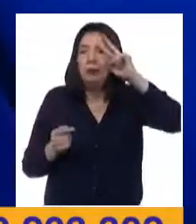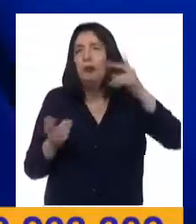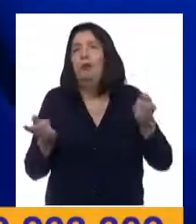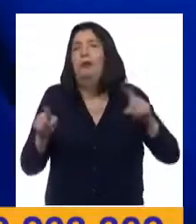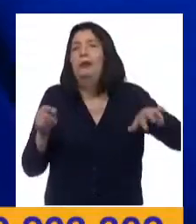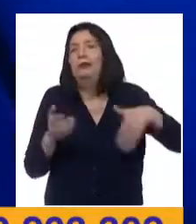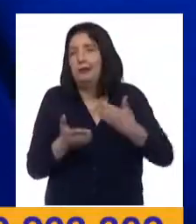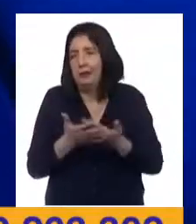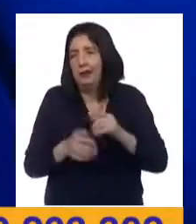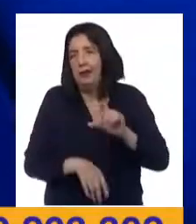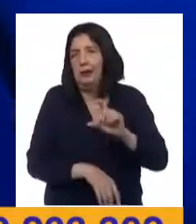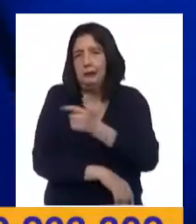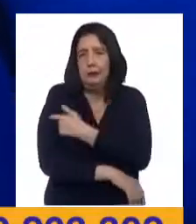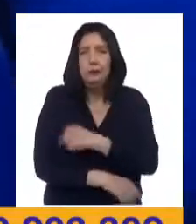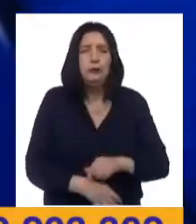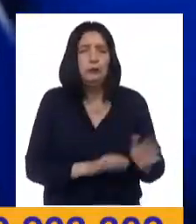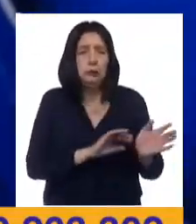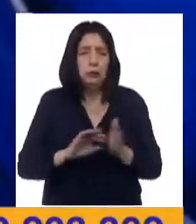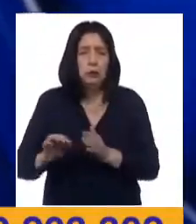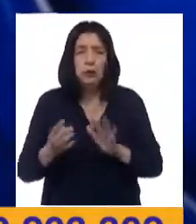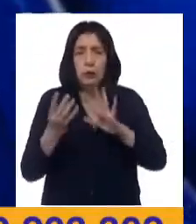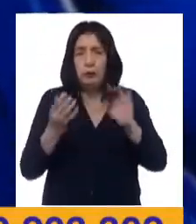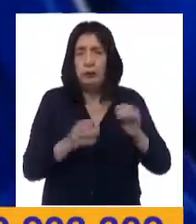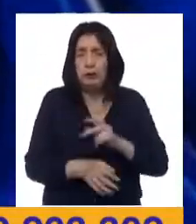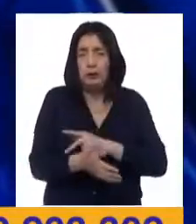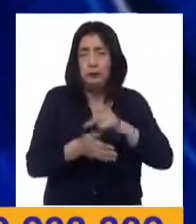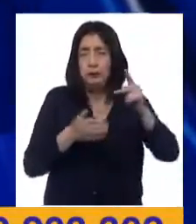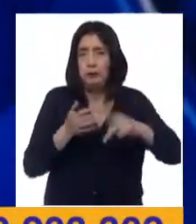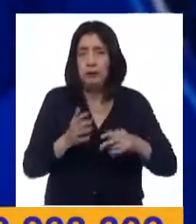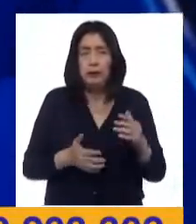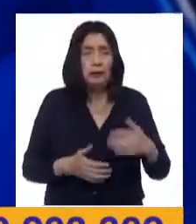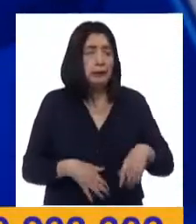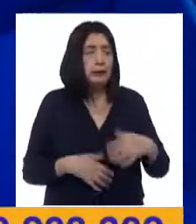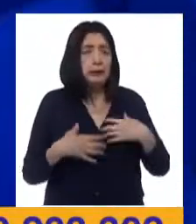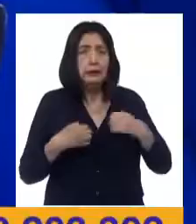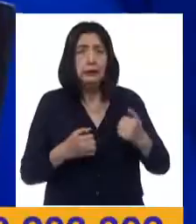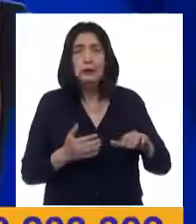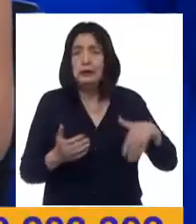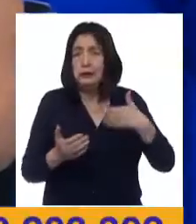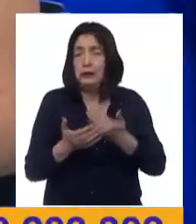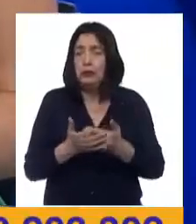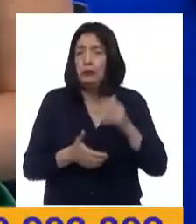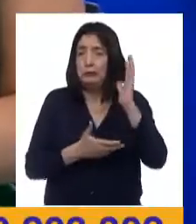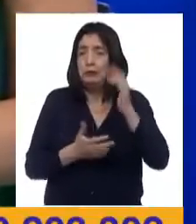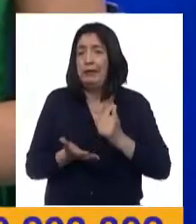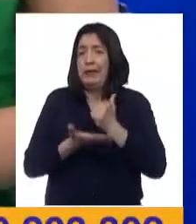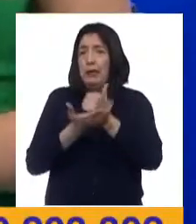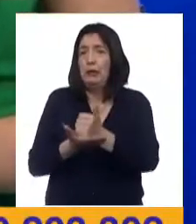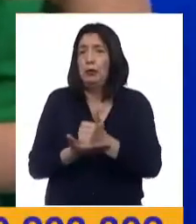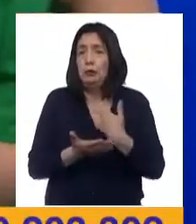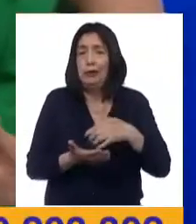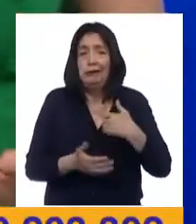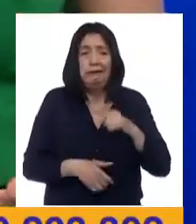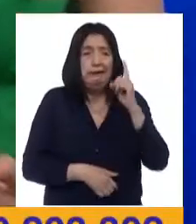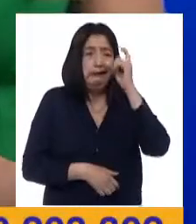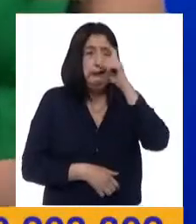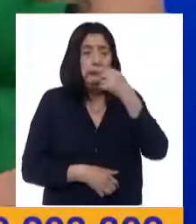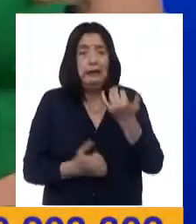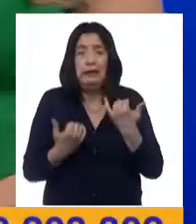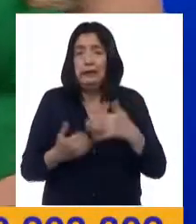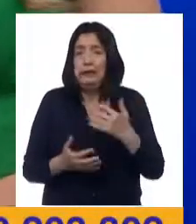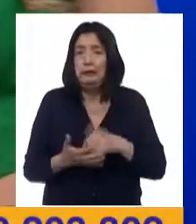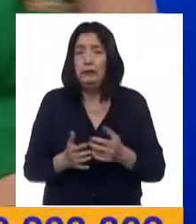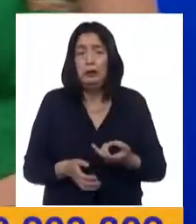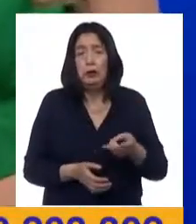País. Por otro lado, 90 profesionales de la salud llegaron a Piura con el fin de brindar ayuda ante la crisis que ya se vive en esta región